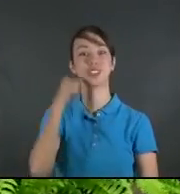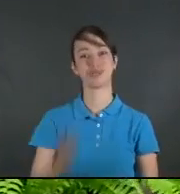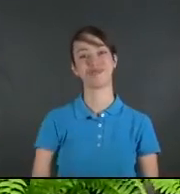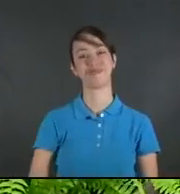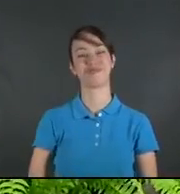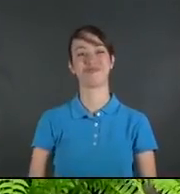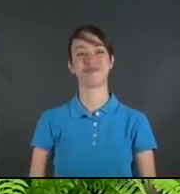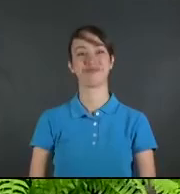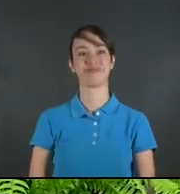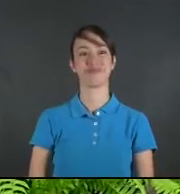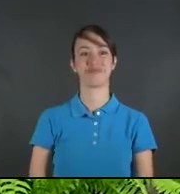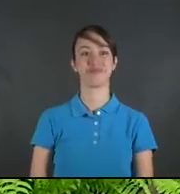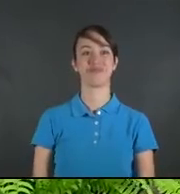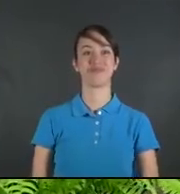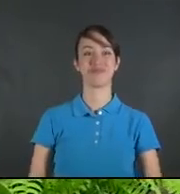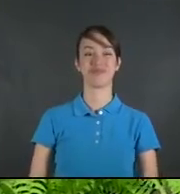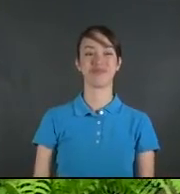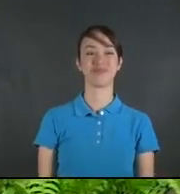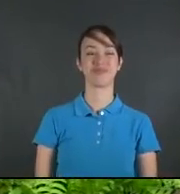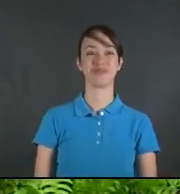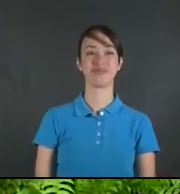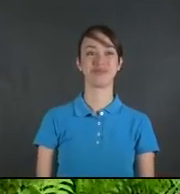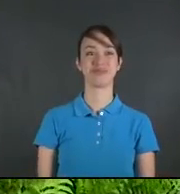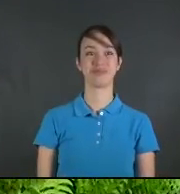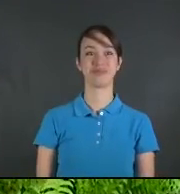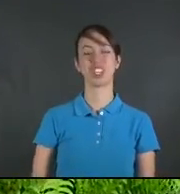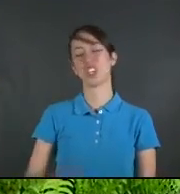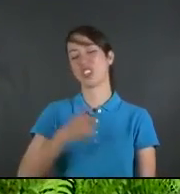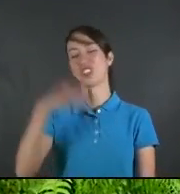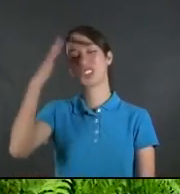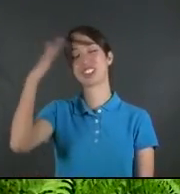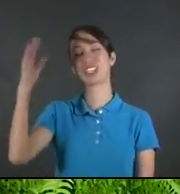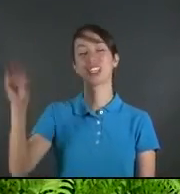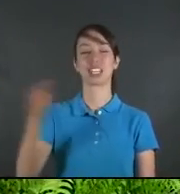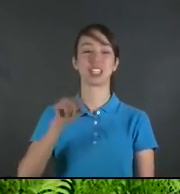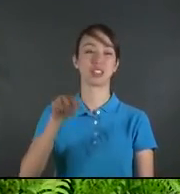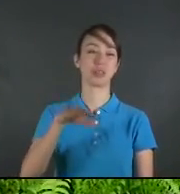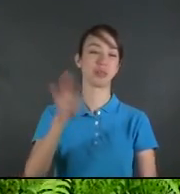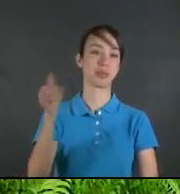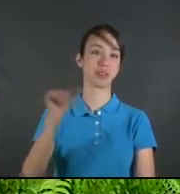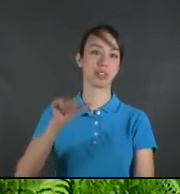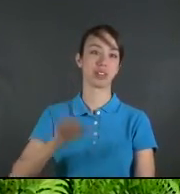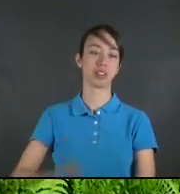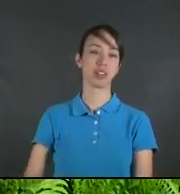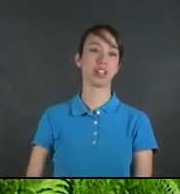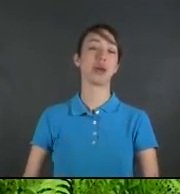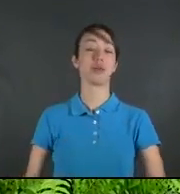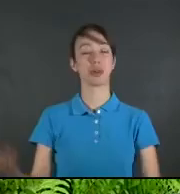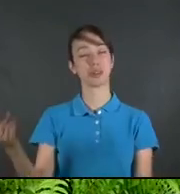ayude muy bien de tod manera yo sé que no es malo Okay volvamos al